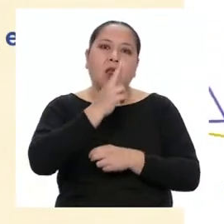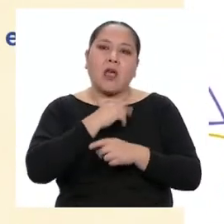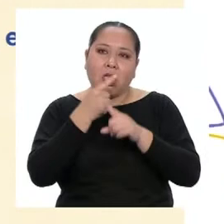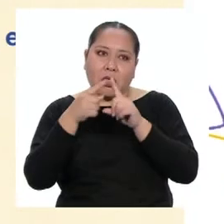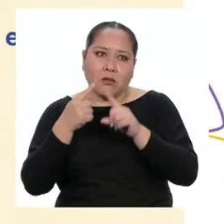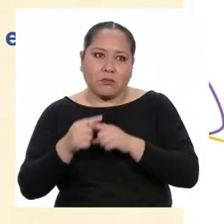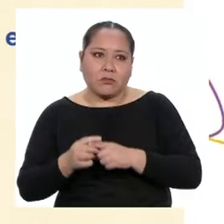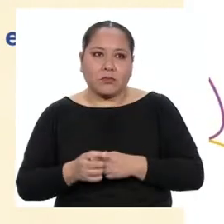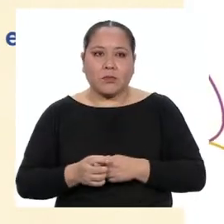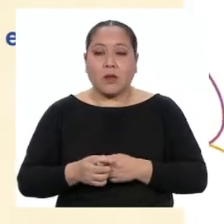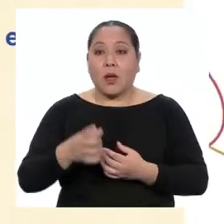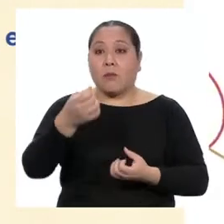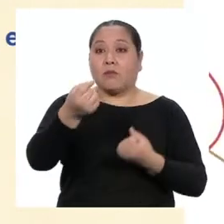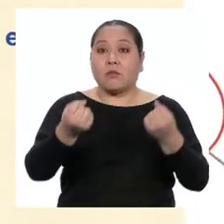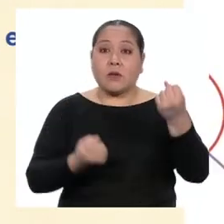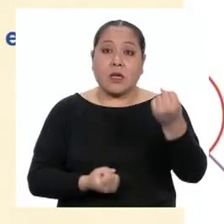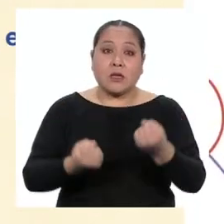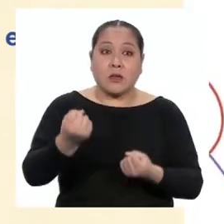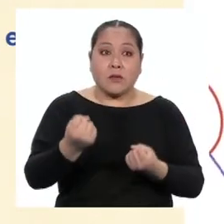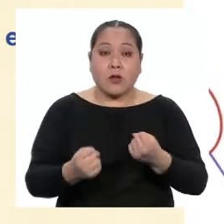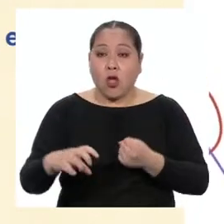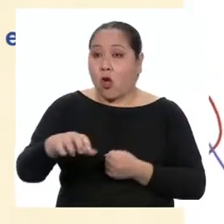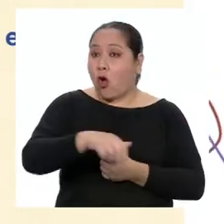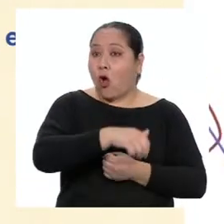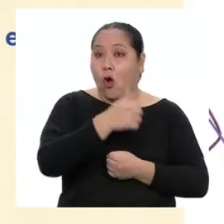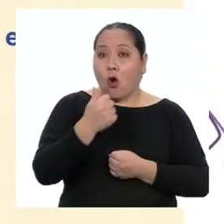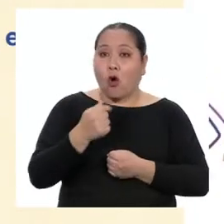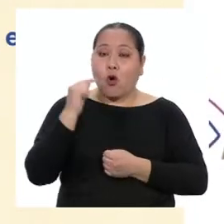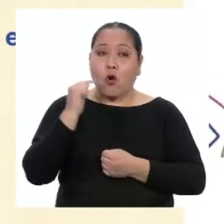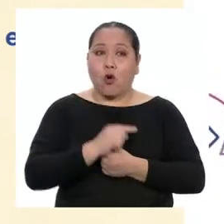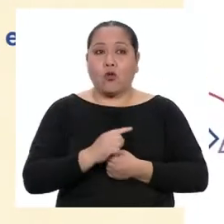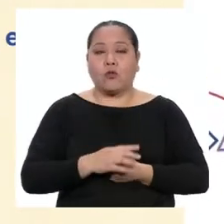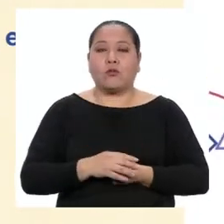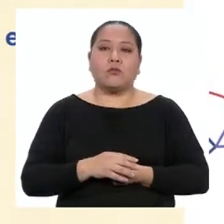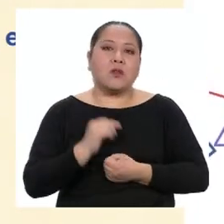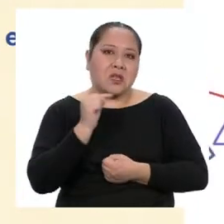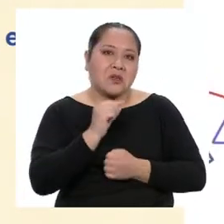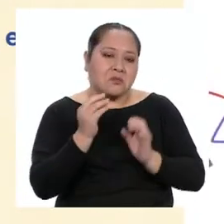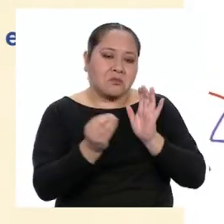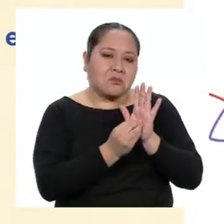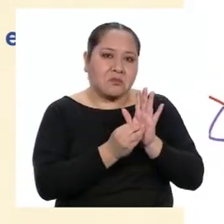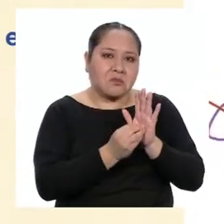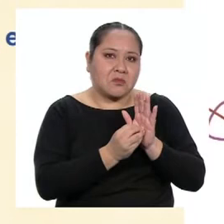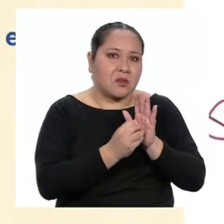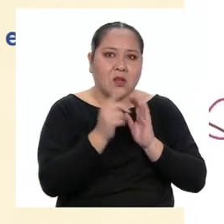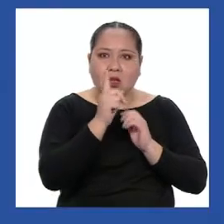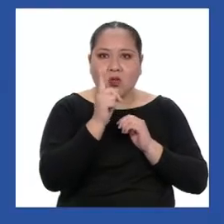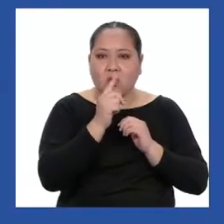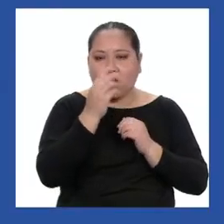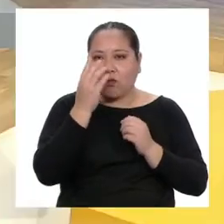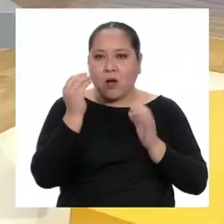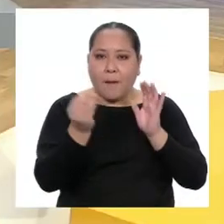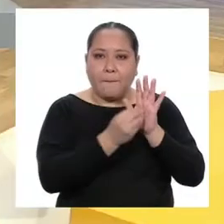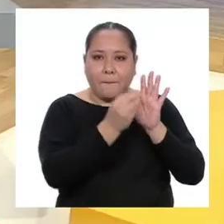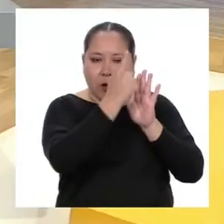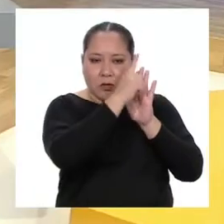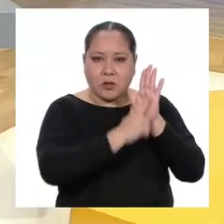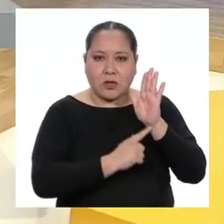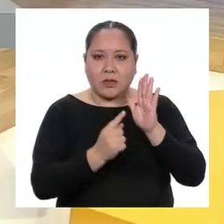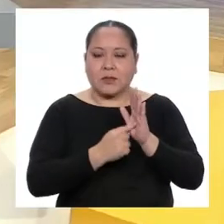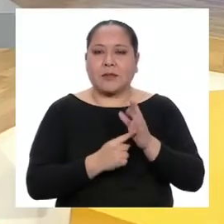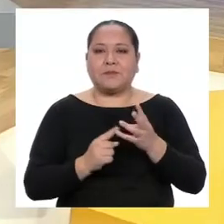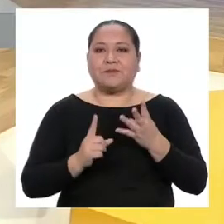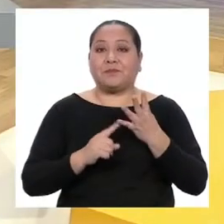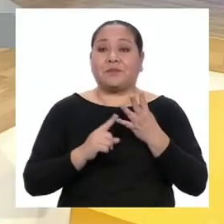público, otro. Y un espacio para escribir algún ámbito que no hemos considerado. Para la